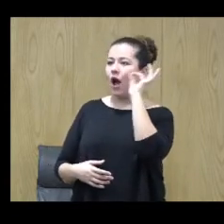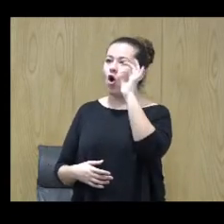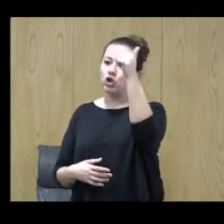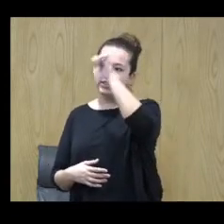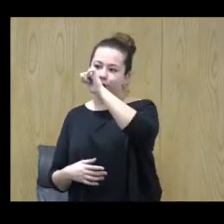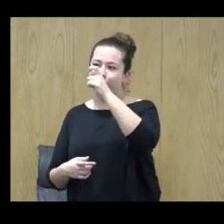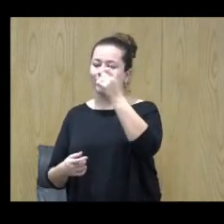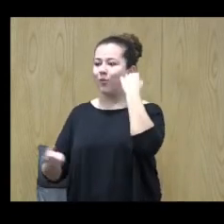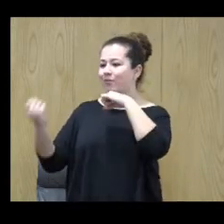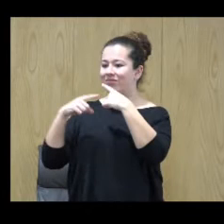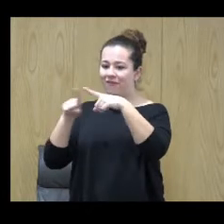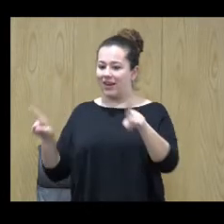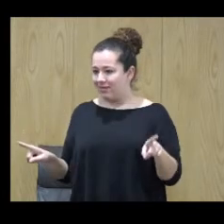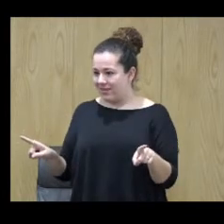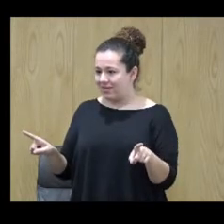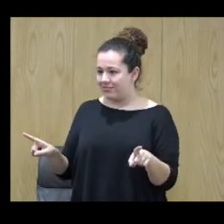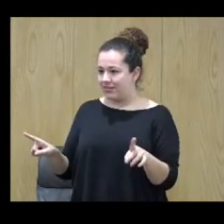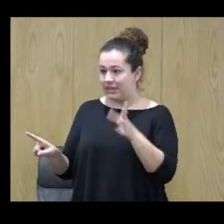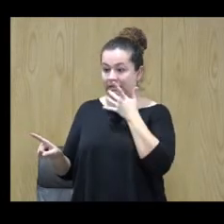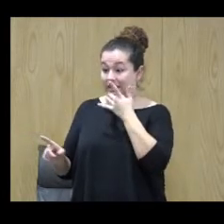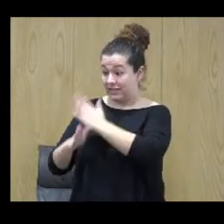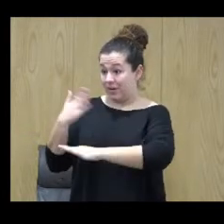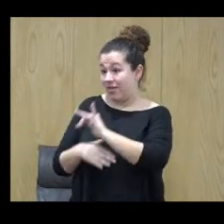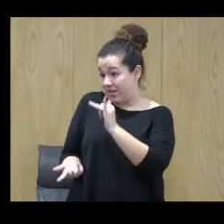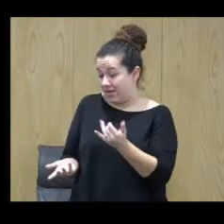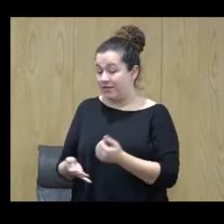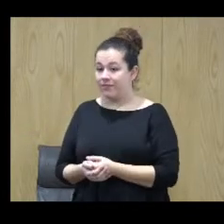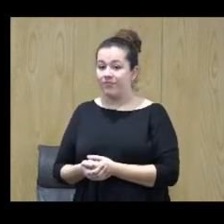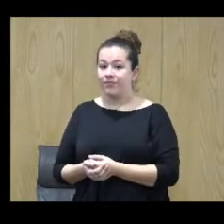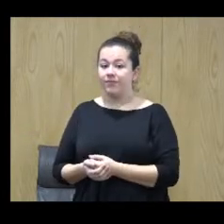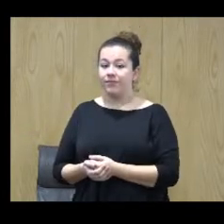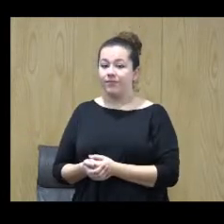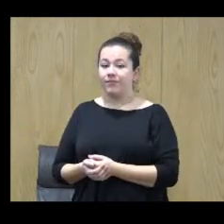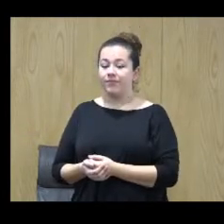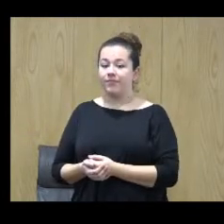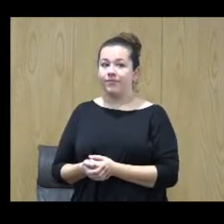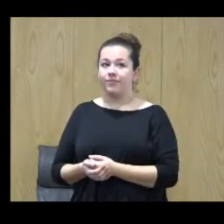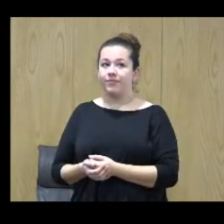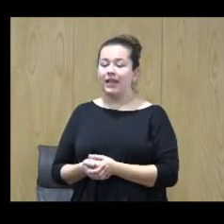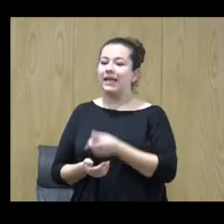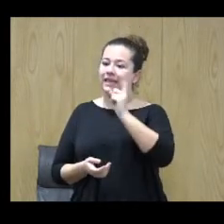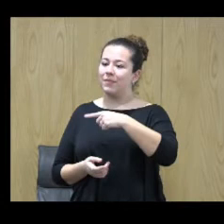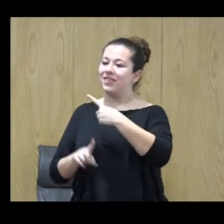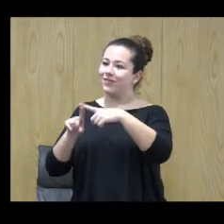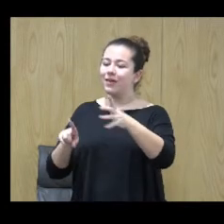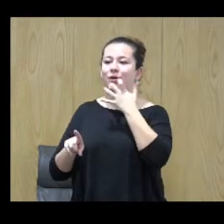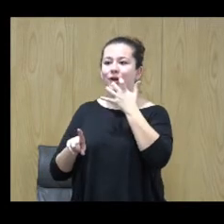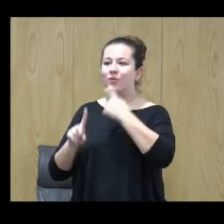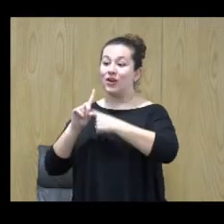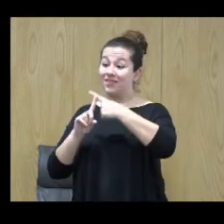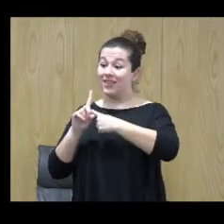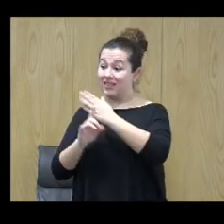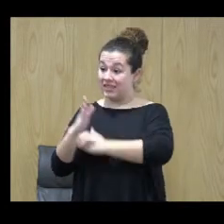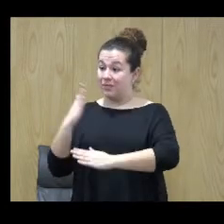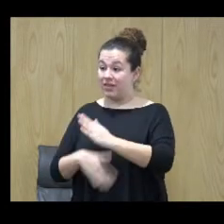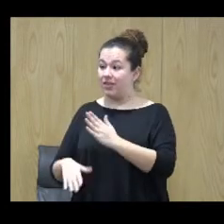se comportan de manera diferente con discapacidad. Hay diferencias, por ejemplo, en el grado de discapacidad.